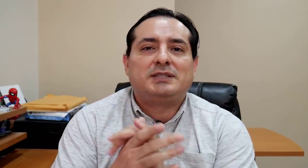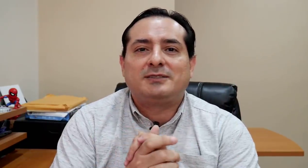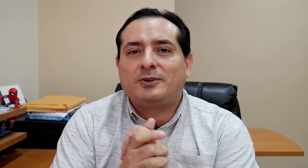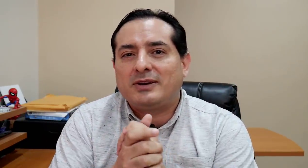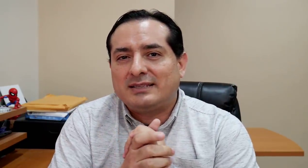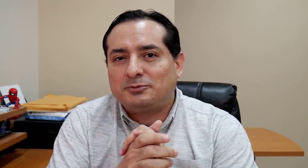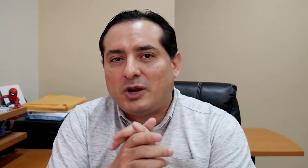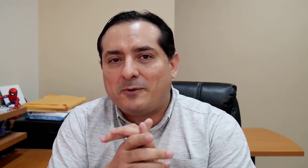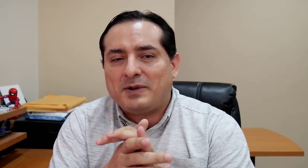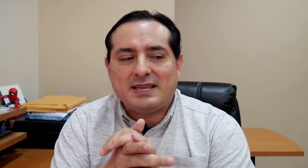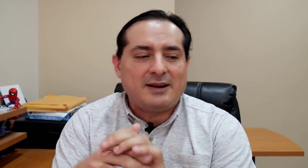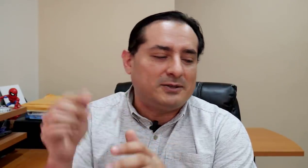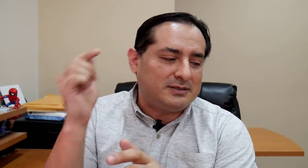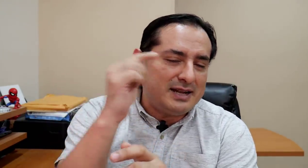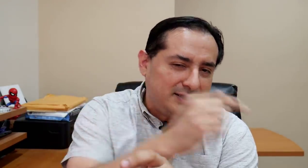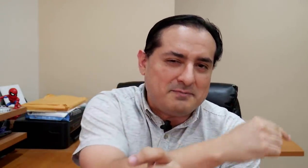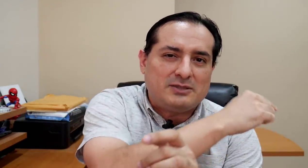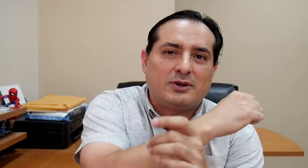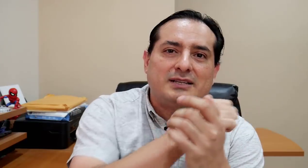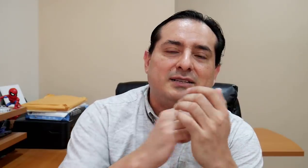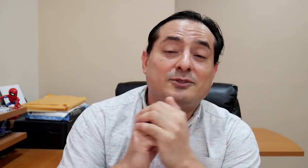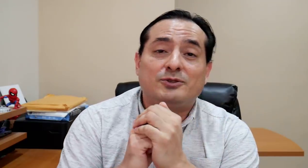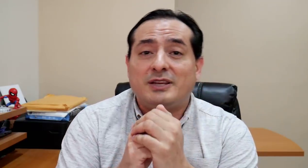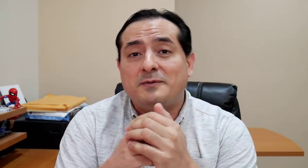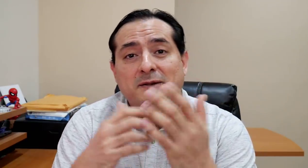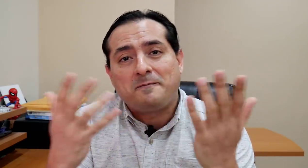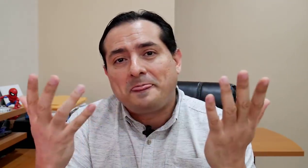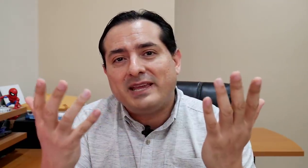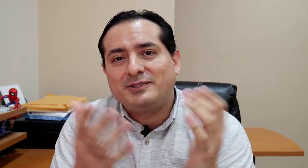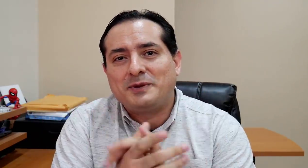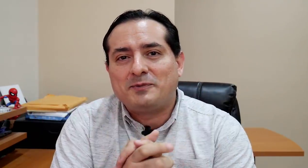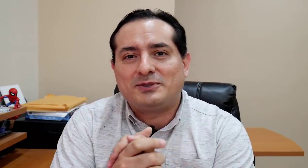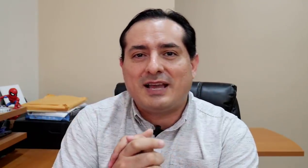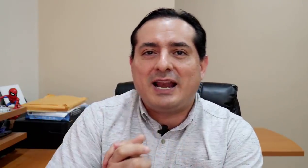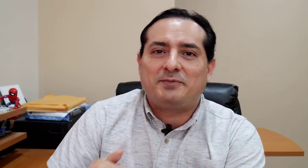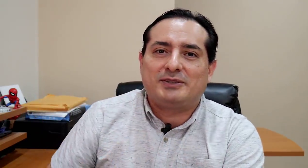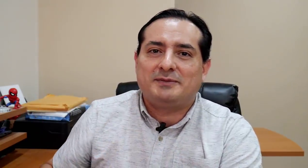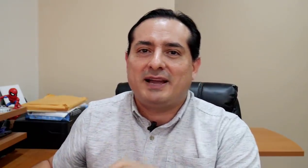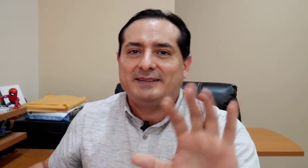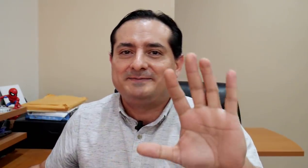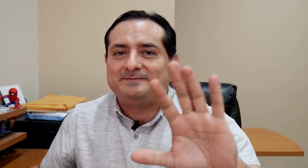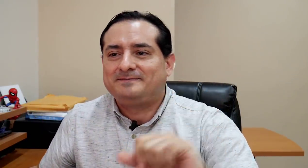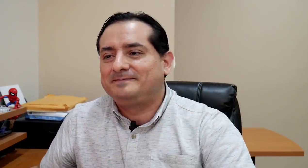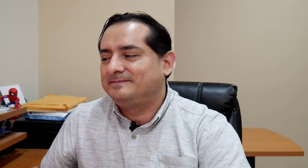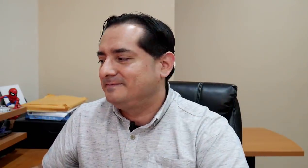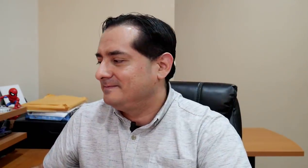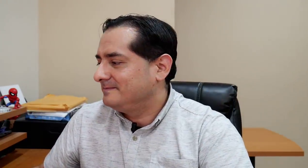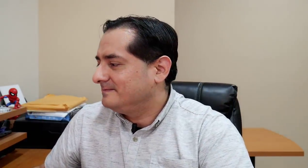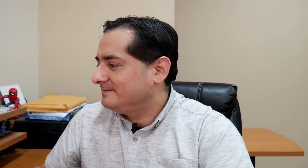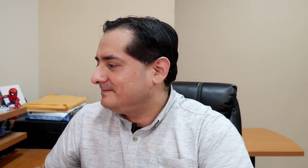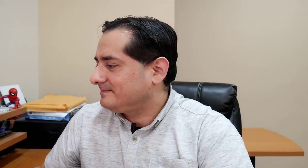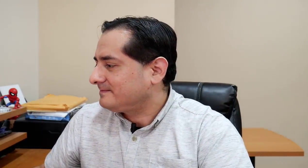no amigos pues es todo gracias por acompañarnos les invito que se suscriban y nos vemos a la próxima